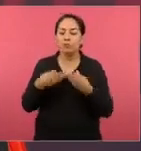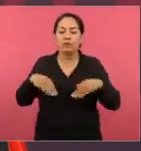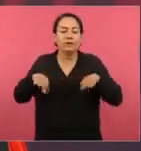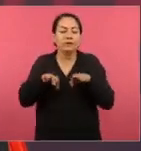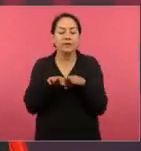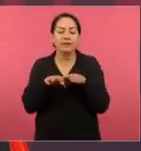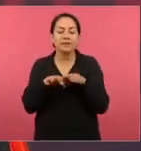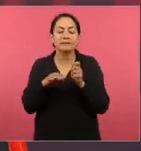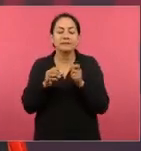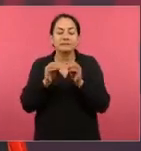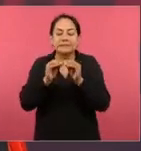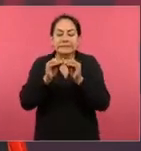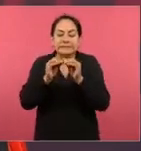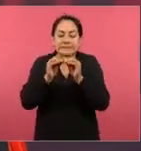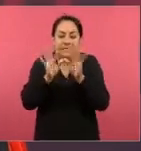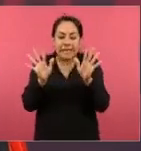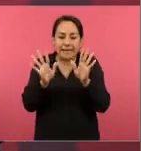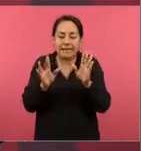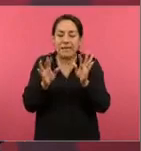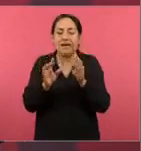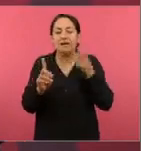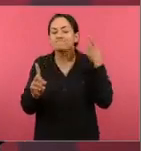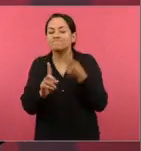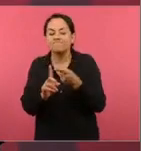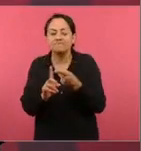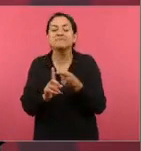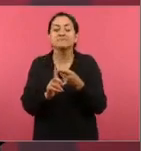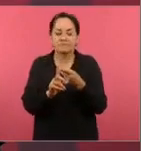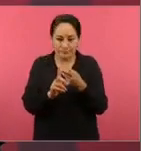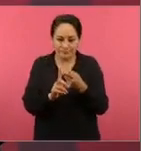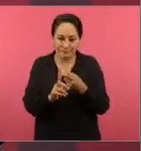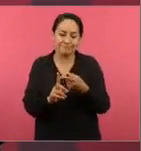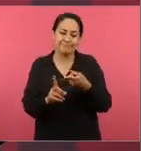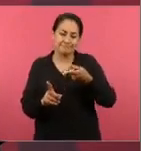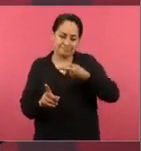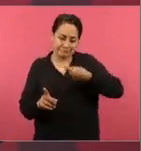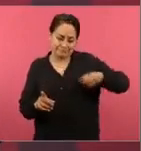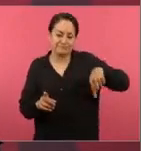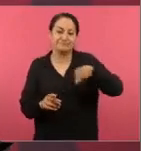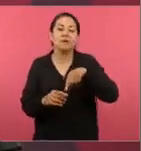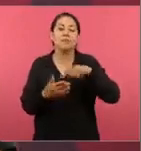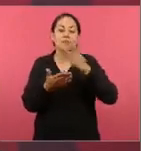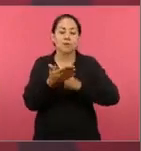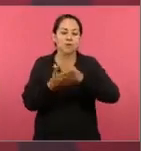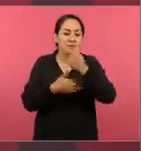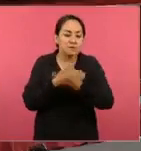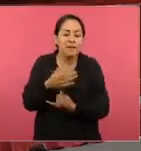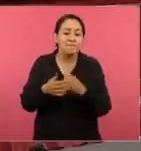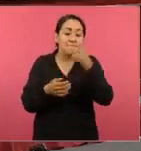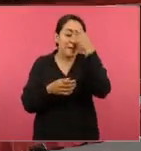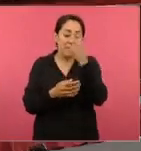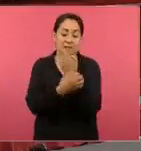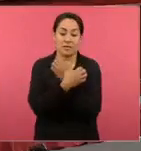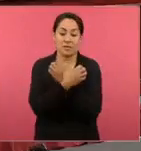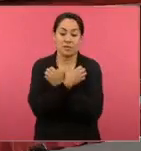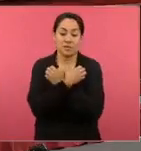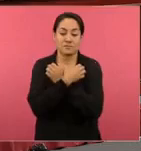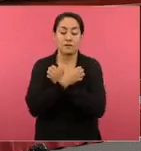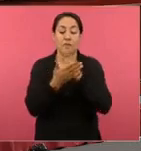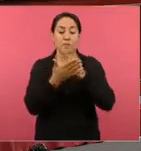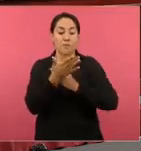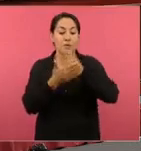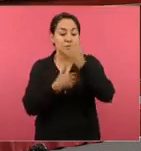que la intención de este programa educativo, de este proyecto educativo, de